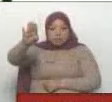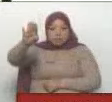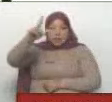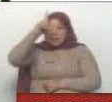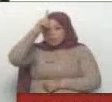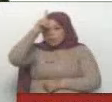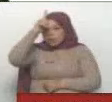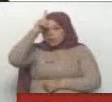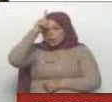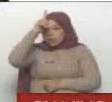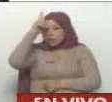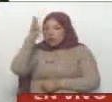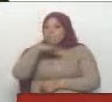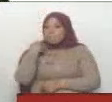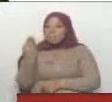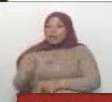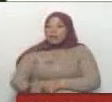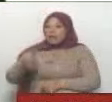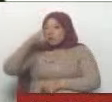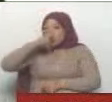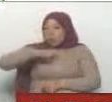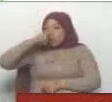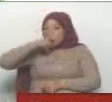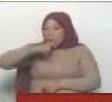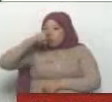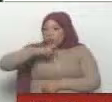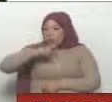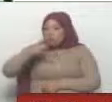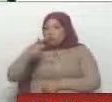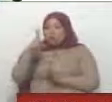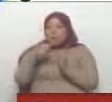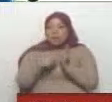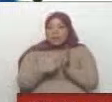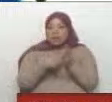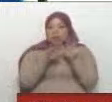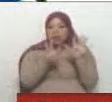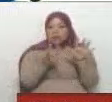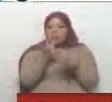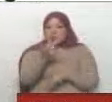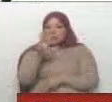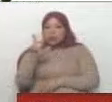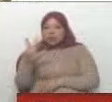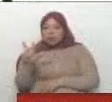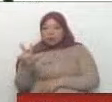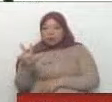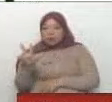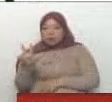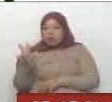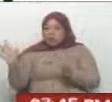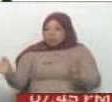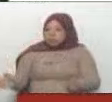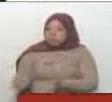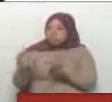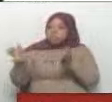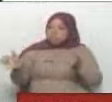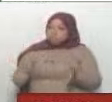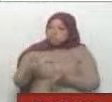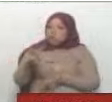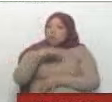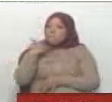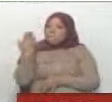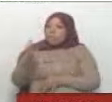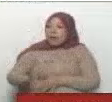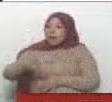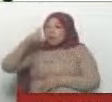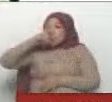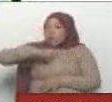y celebraron la llegada al poder de Hitler en 1933. Y lo alentaban